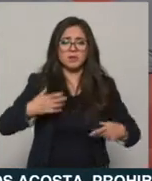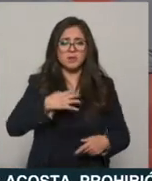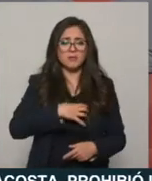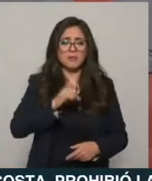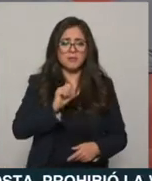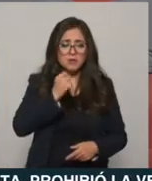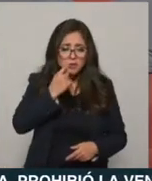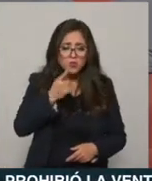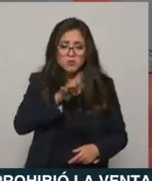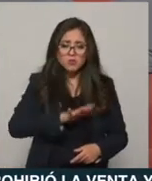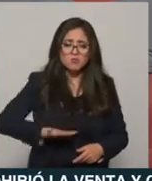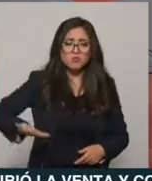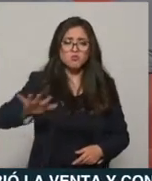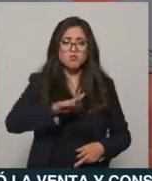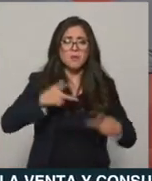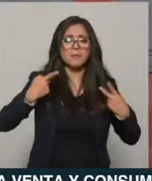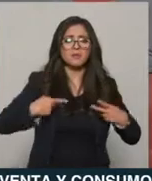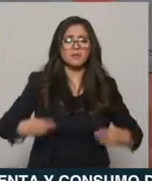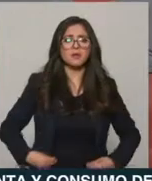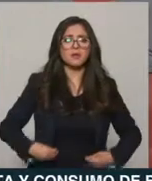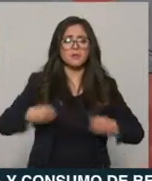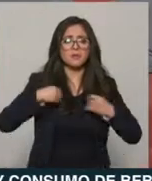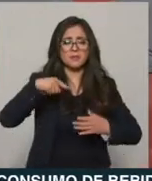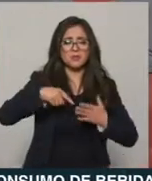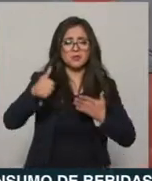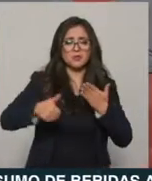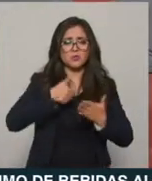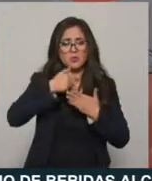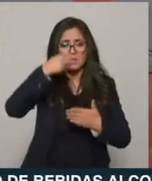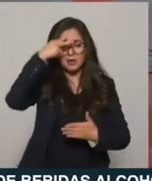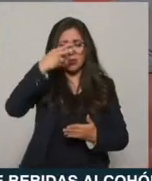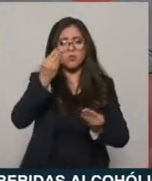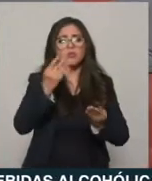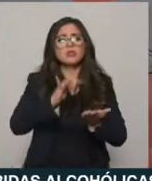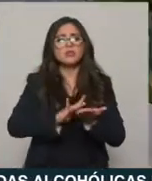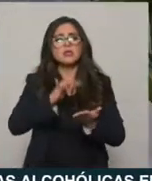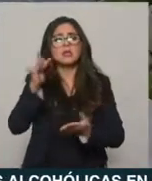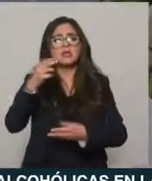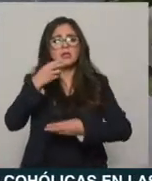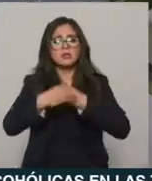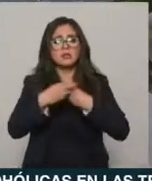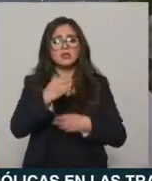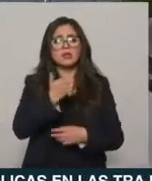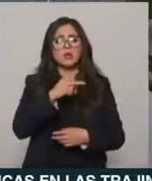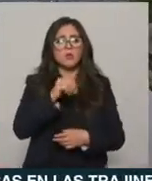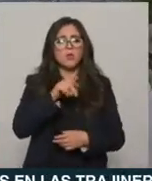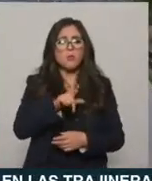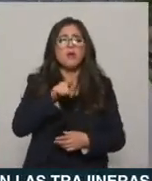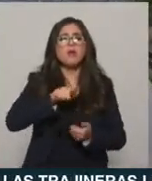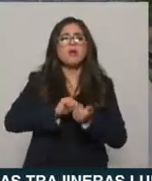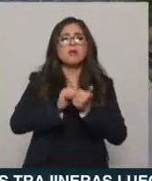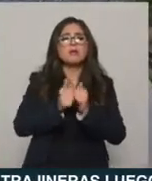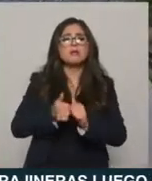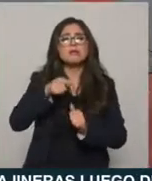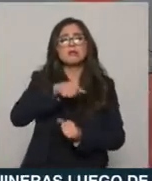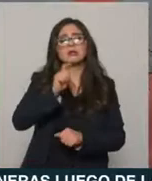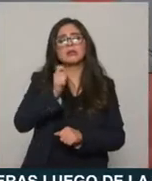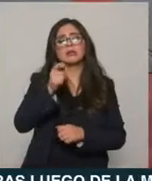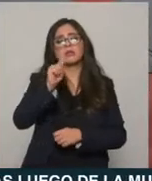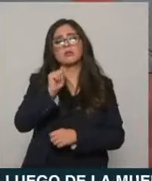la población de la Ciudad de México. Muchísimas gracias, magistrado, el licenciado Yaopol Pérez Amaya de la Séptima Sala Civil del